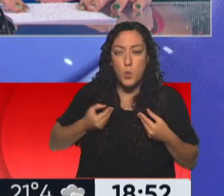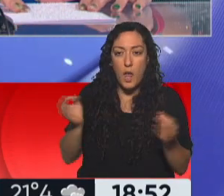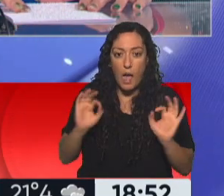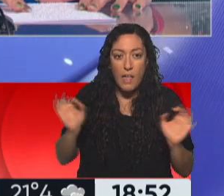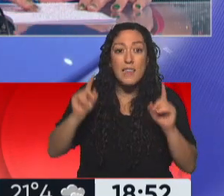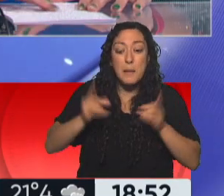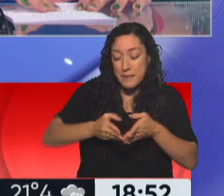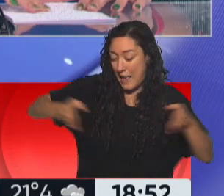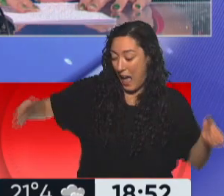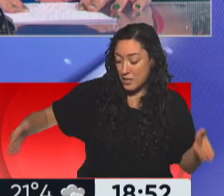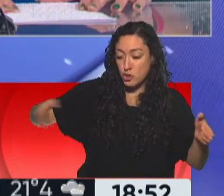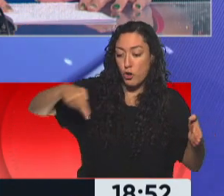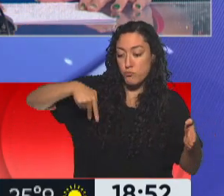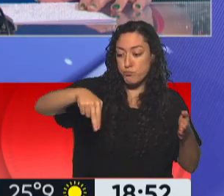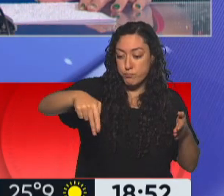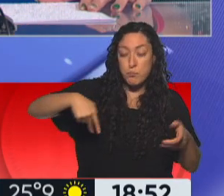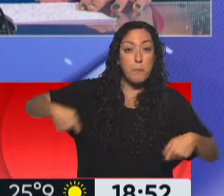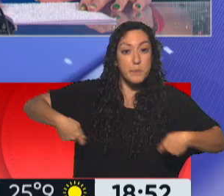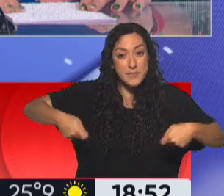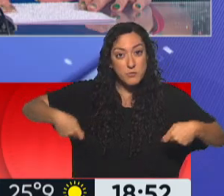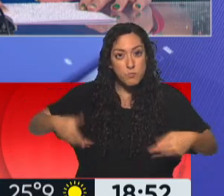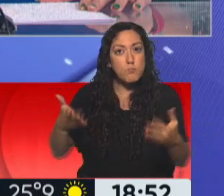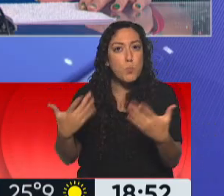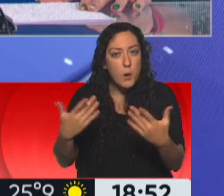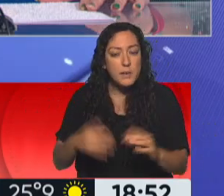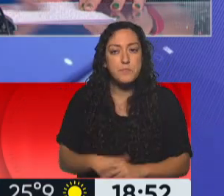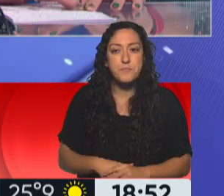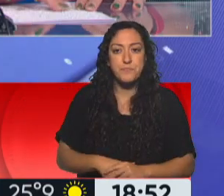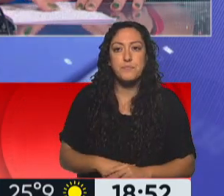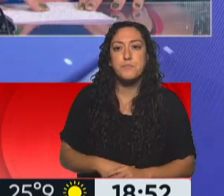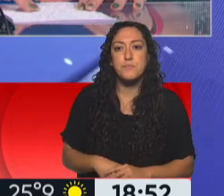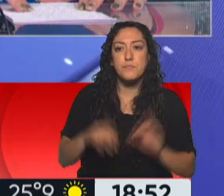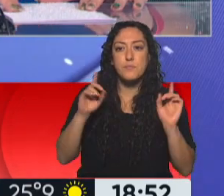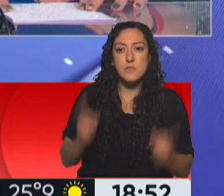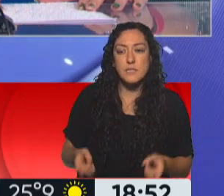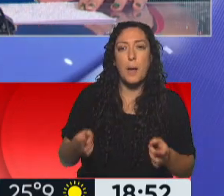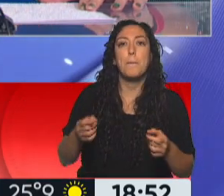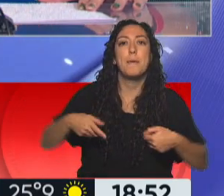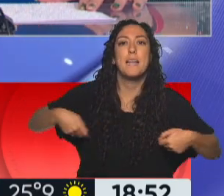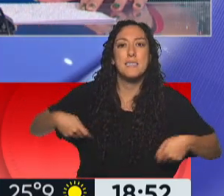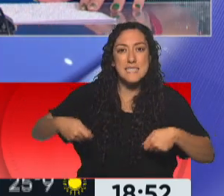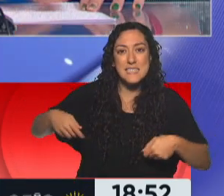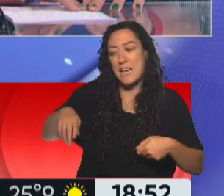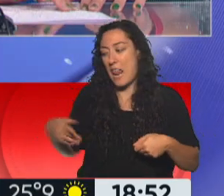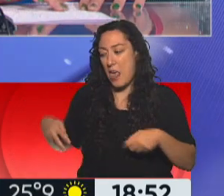anchura tiene que permitir el paso de una persona usuaria de silla de ruedas y alguien que esté al lado de ella también.